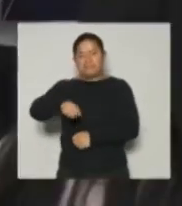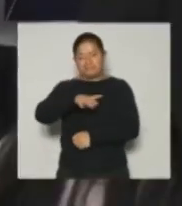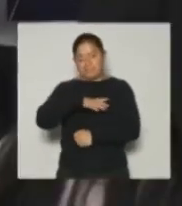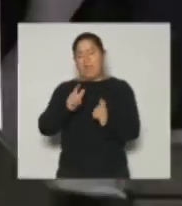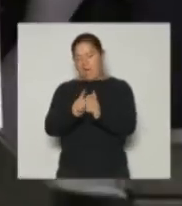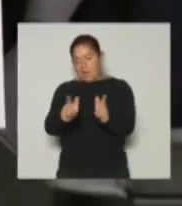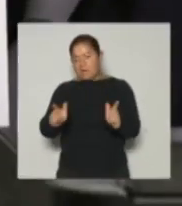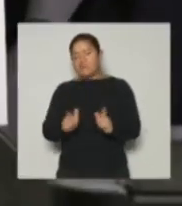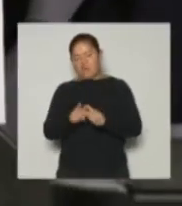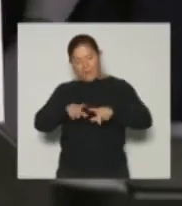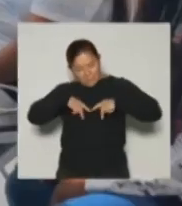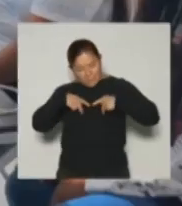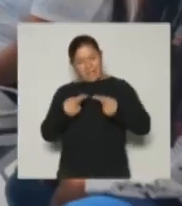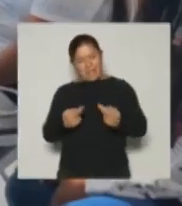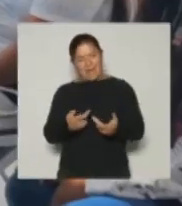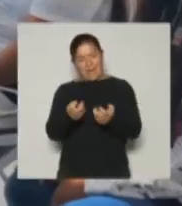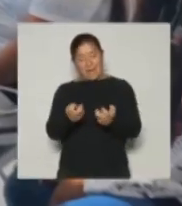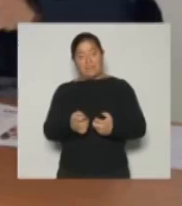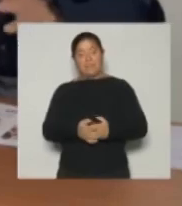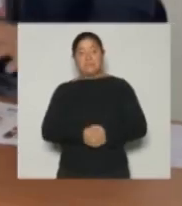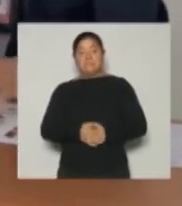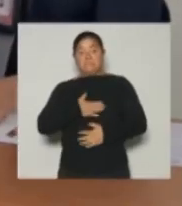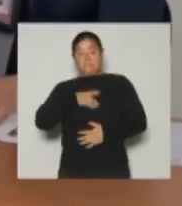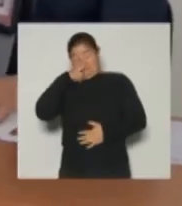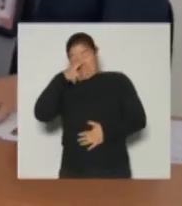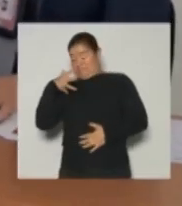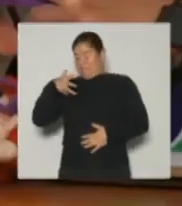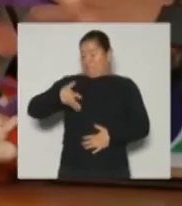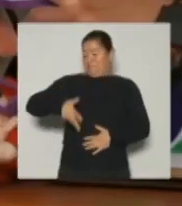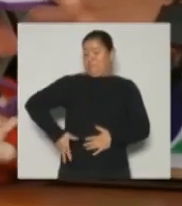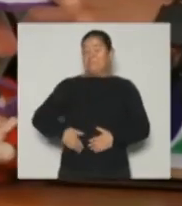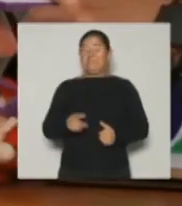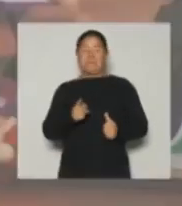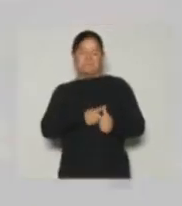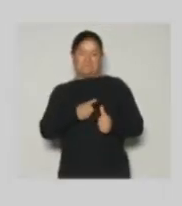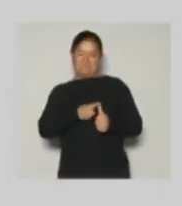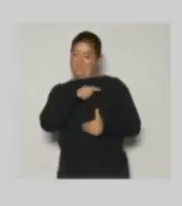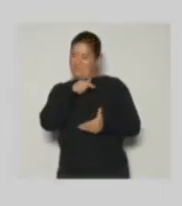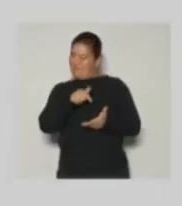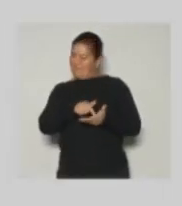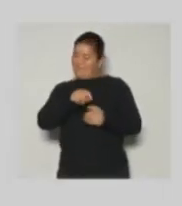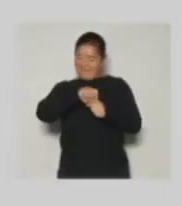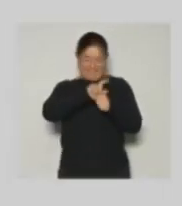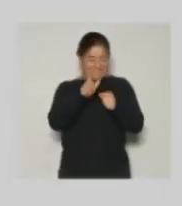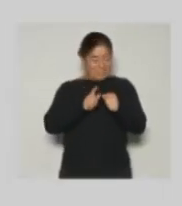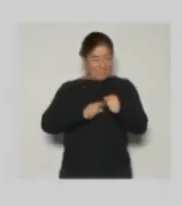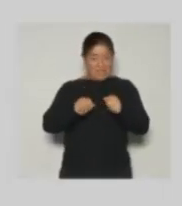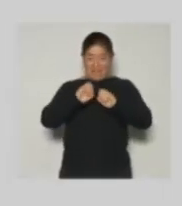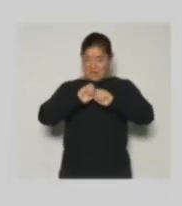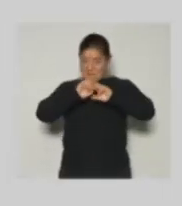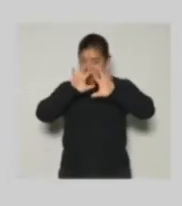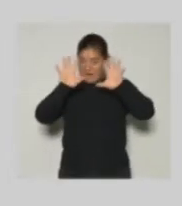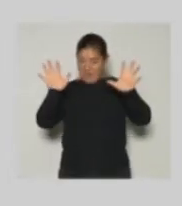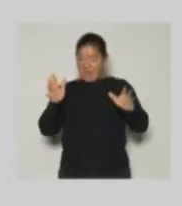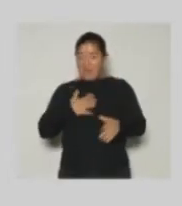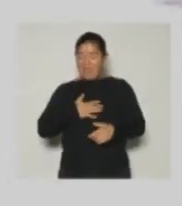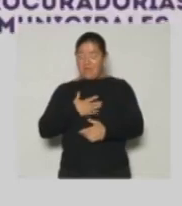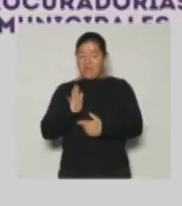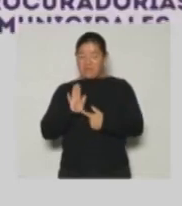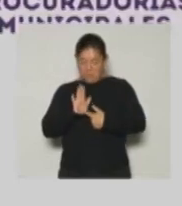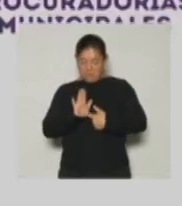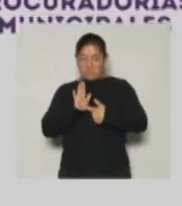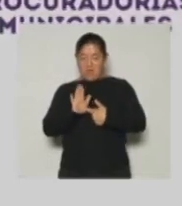nos enorgullece ser el primer lugar nacional en transparencia y ejercicio de recursos de